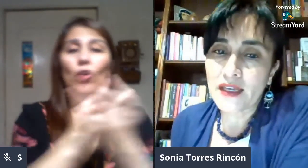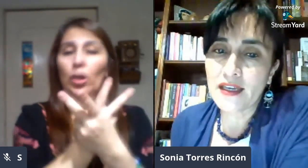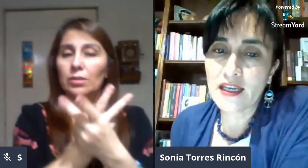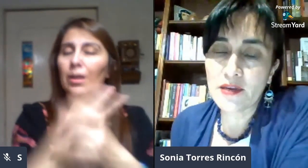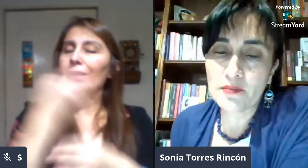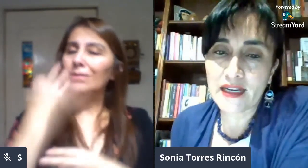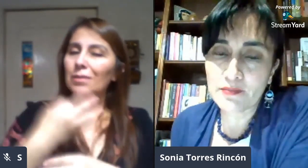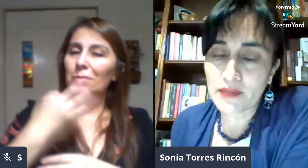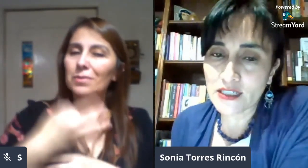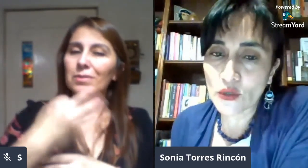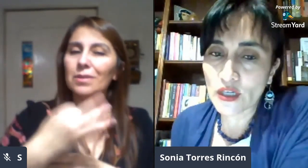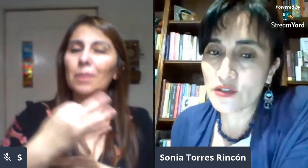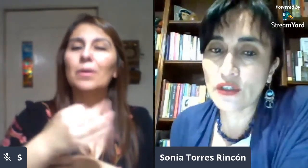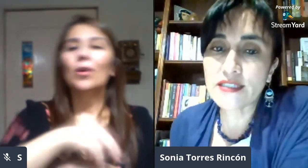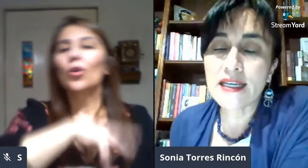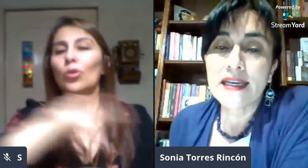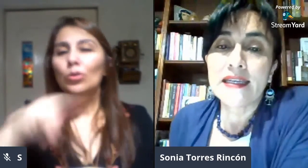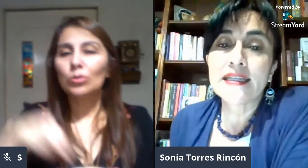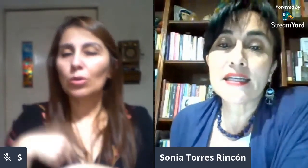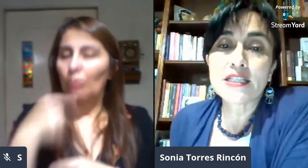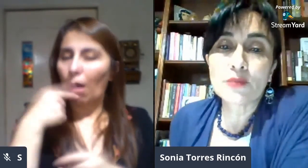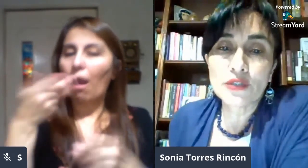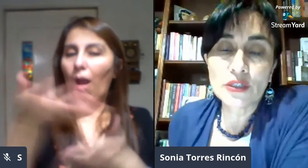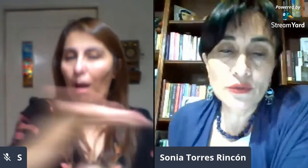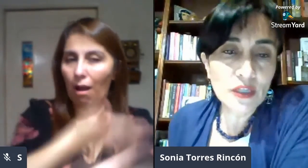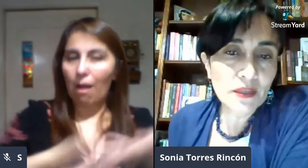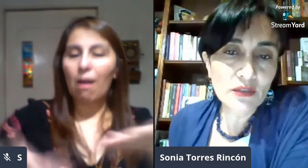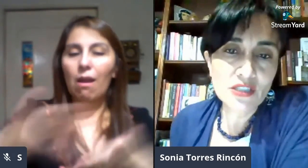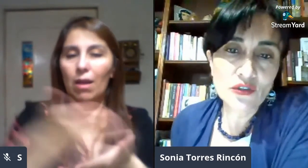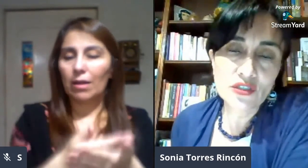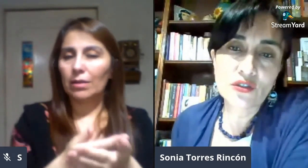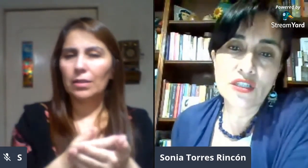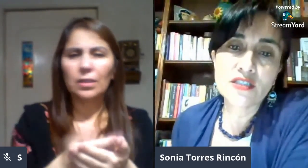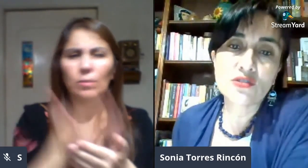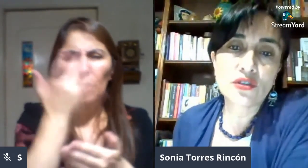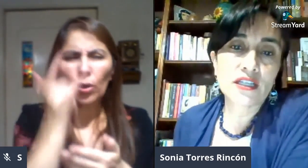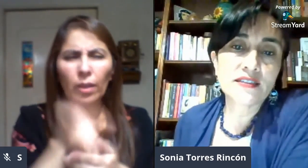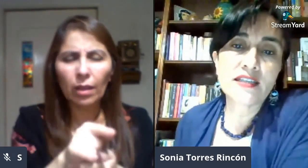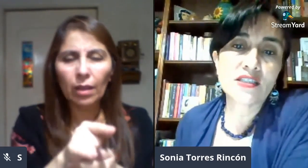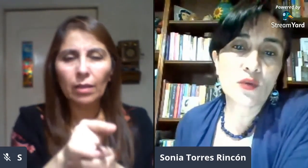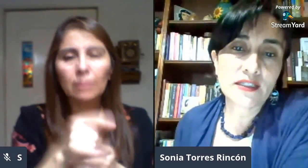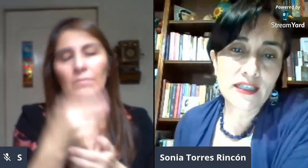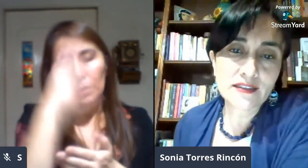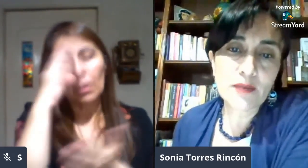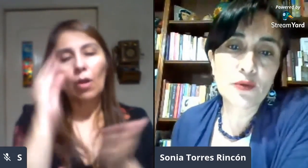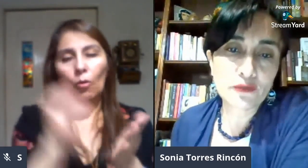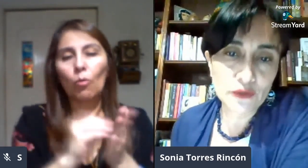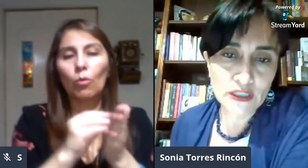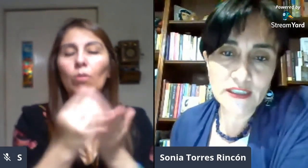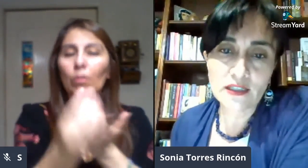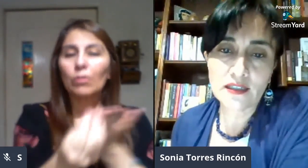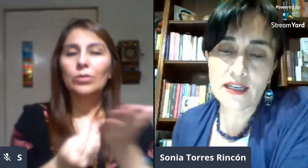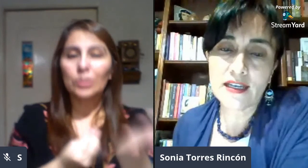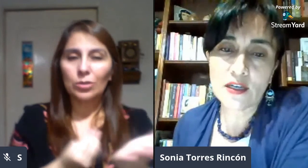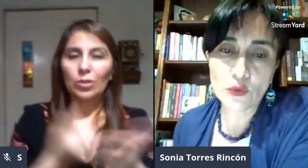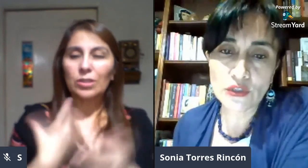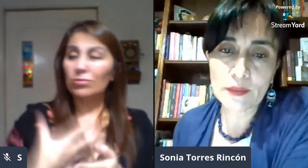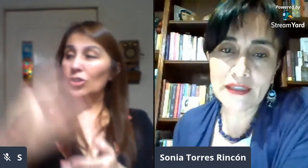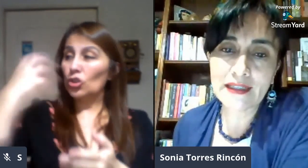hablado en varias ocasiones y que responde justamente a unas condiciones históricas de desigualdad que